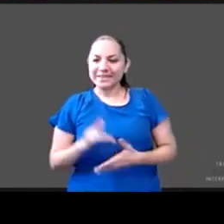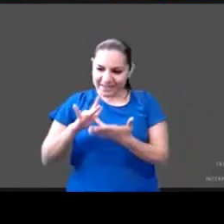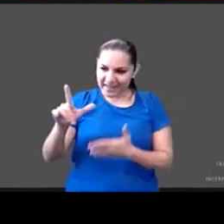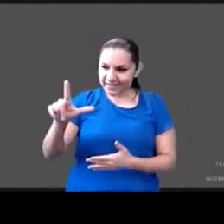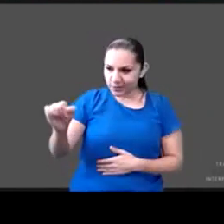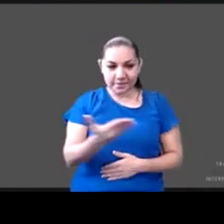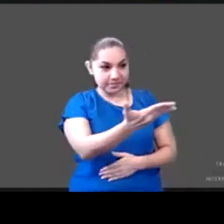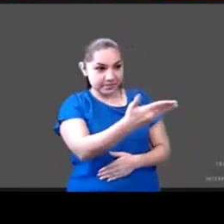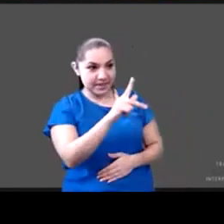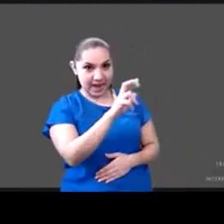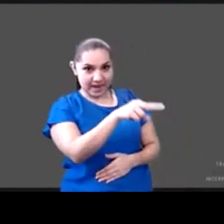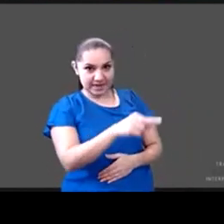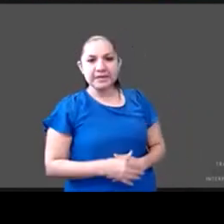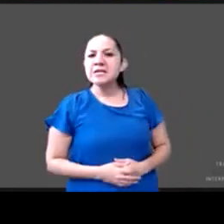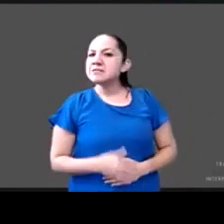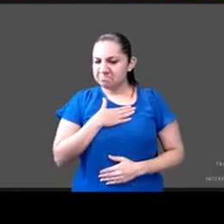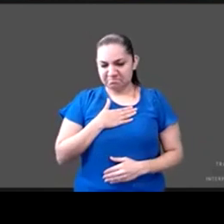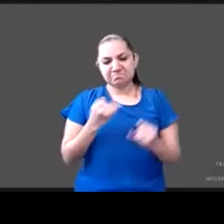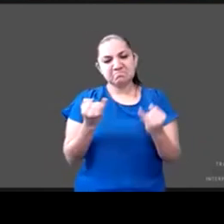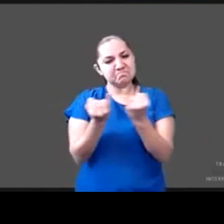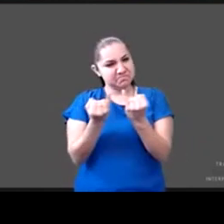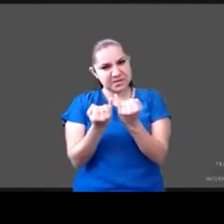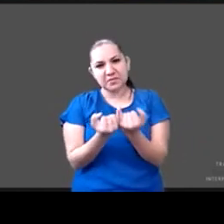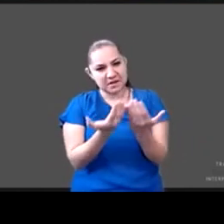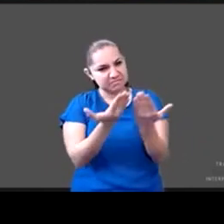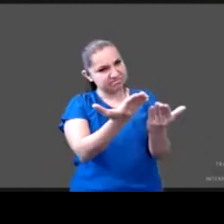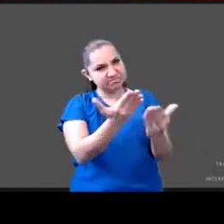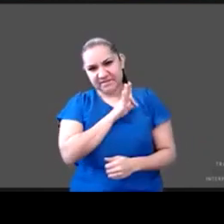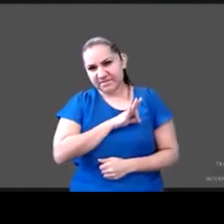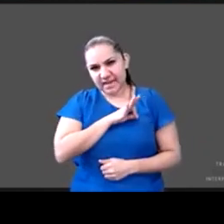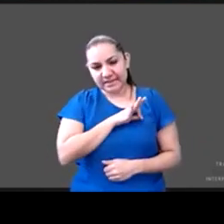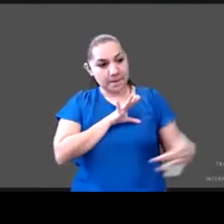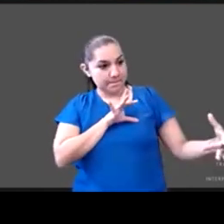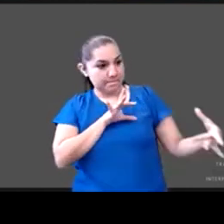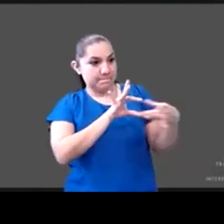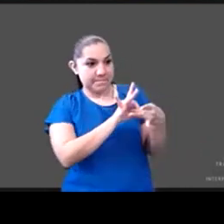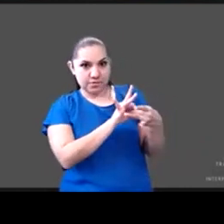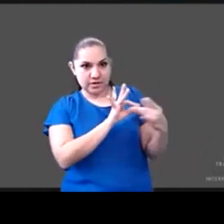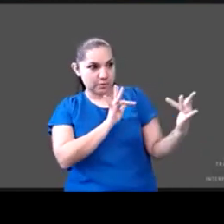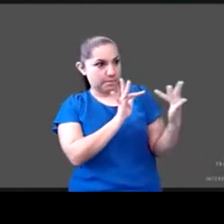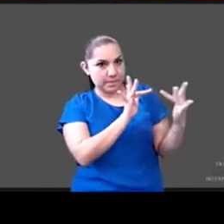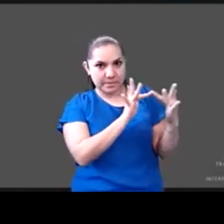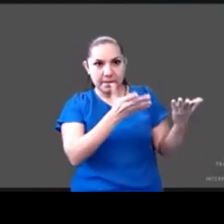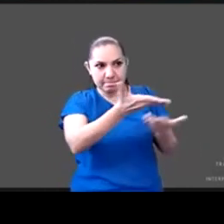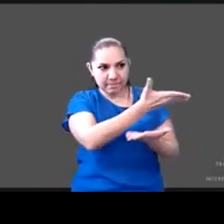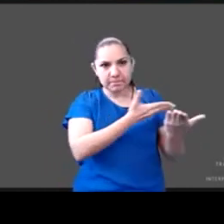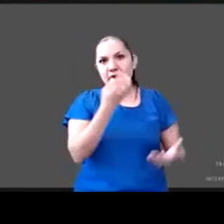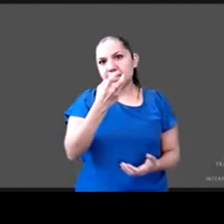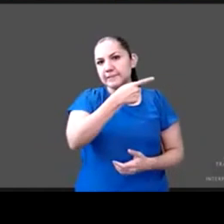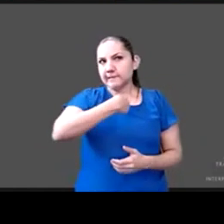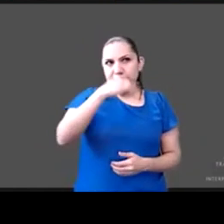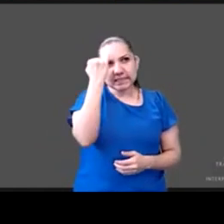creo que en la misma línea, felicitarnos por esta vinculación. Creo que, comenzamos con otro proyecto, como bien decías,